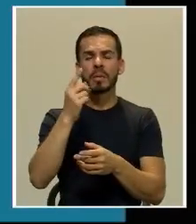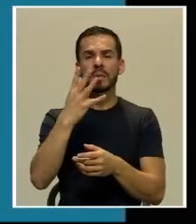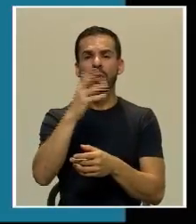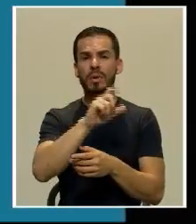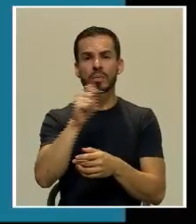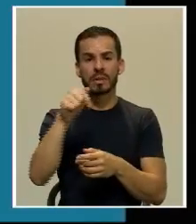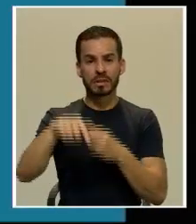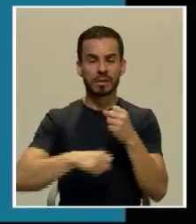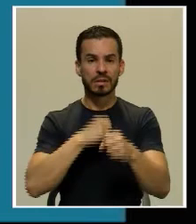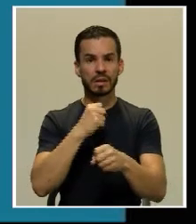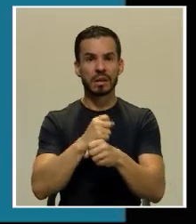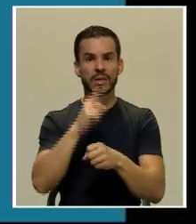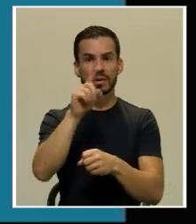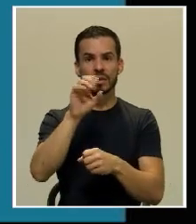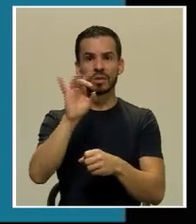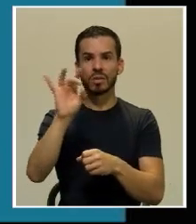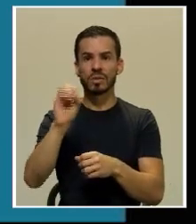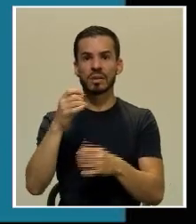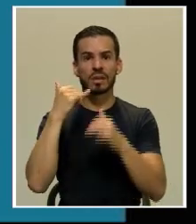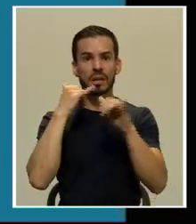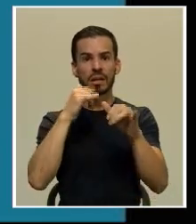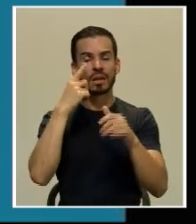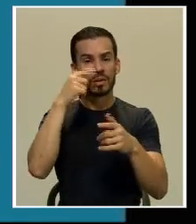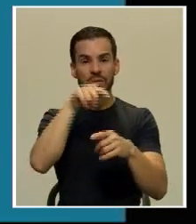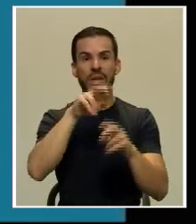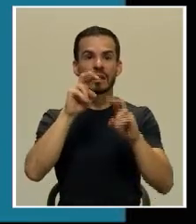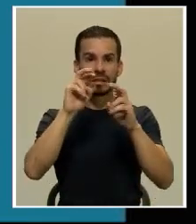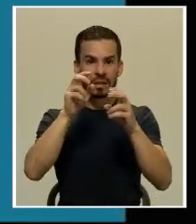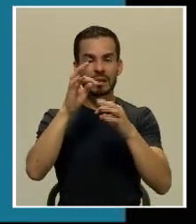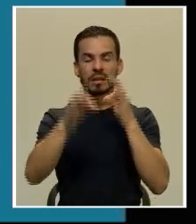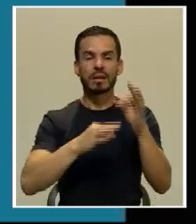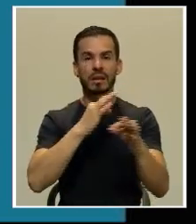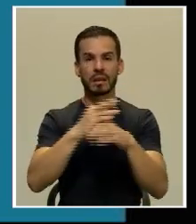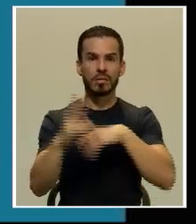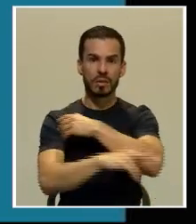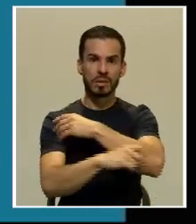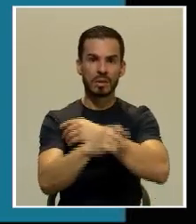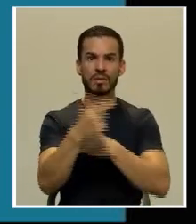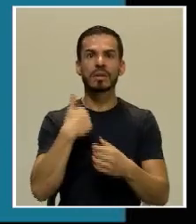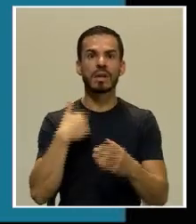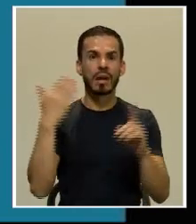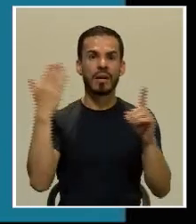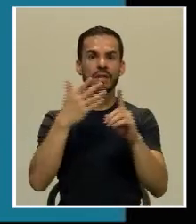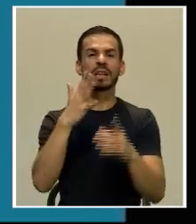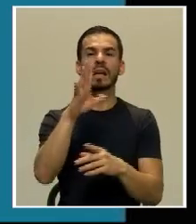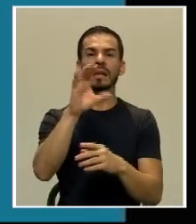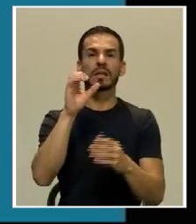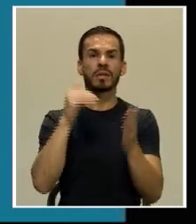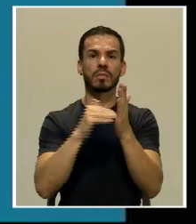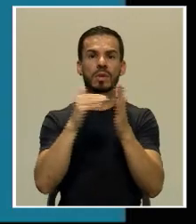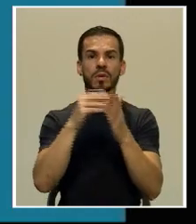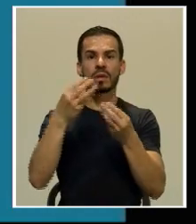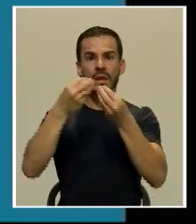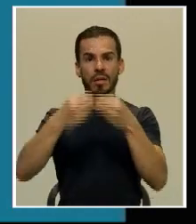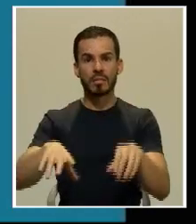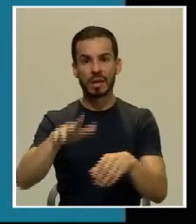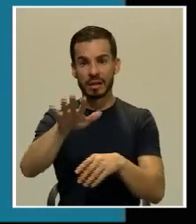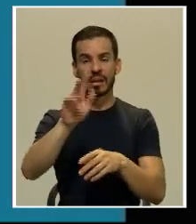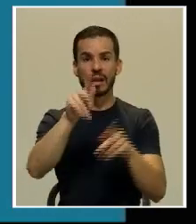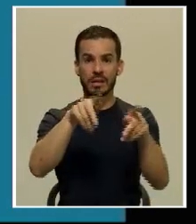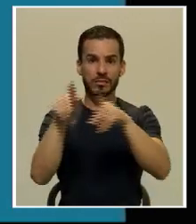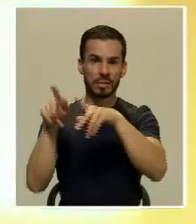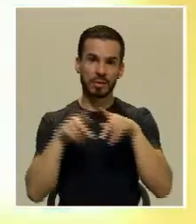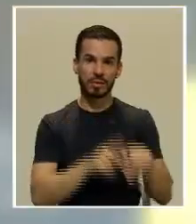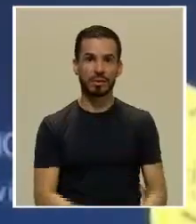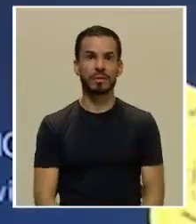primeros 4 meses del año 180 denuncias bajo esta modalidad, lo que significó un perjuicio de 500 millones de pérdidas a sus